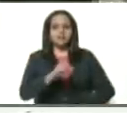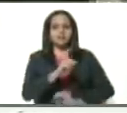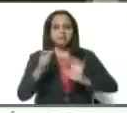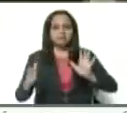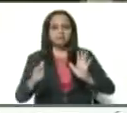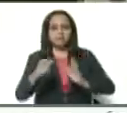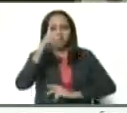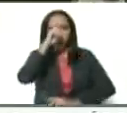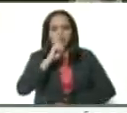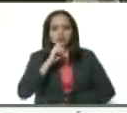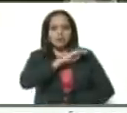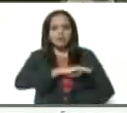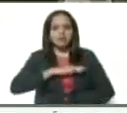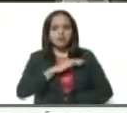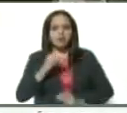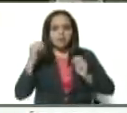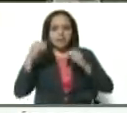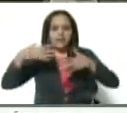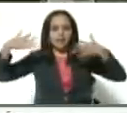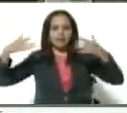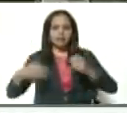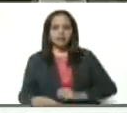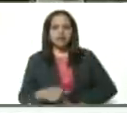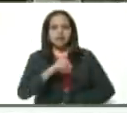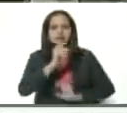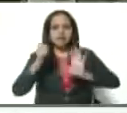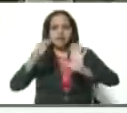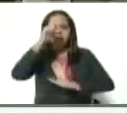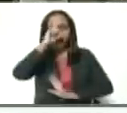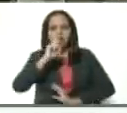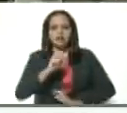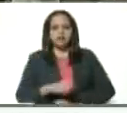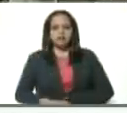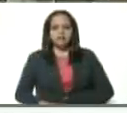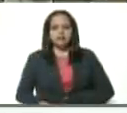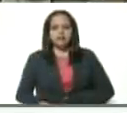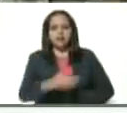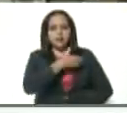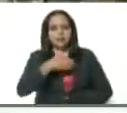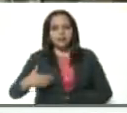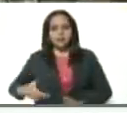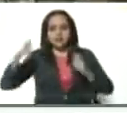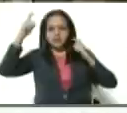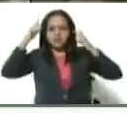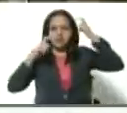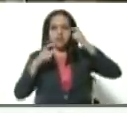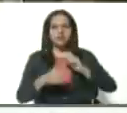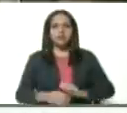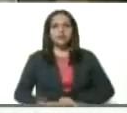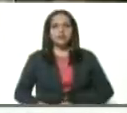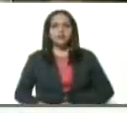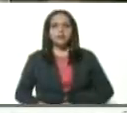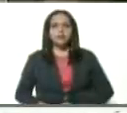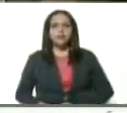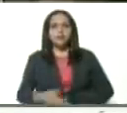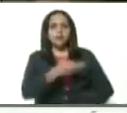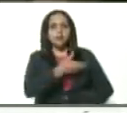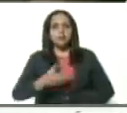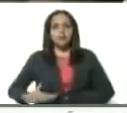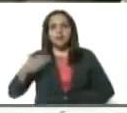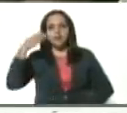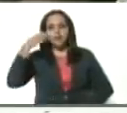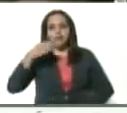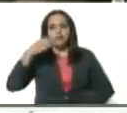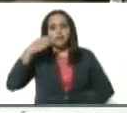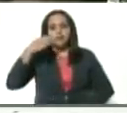misión Milagro. 16 años que el comandante Hugo Chávez y el comandante Fidel Castro